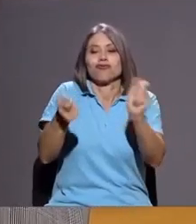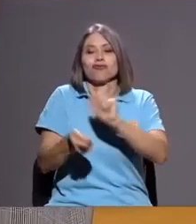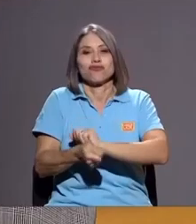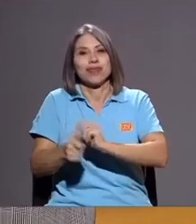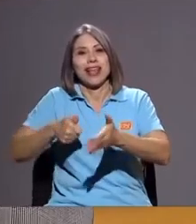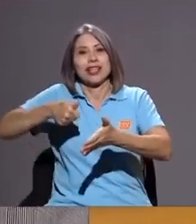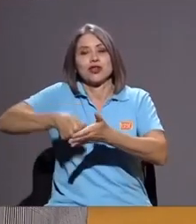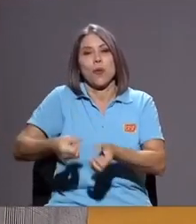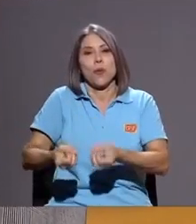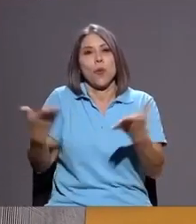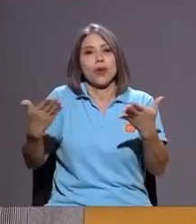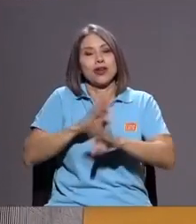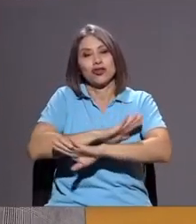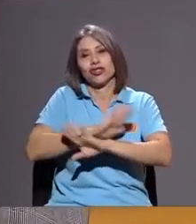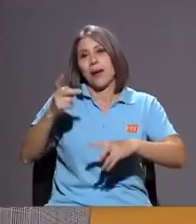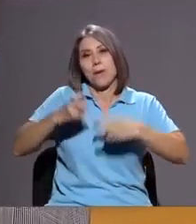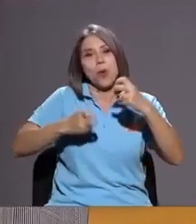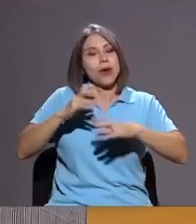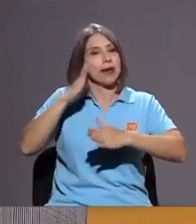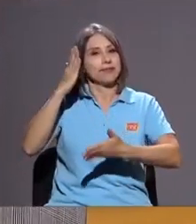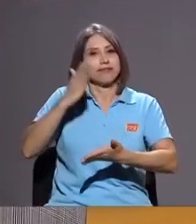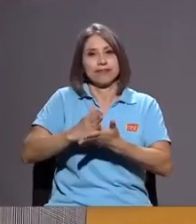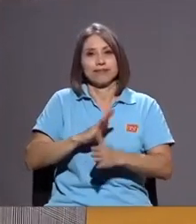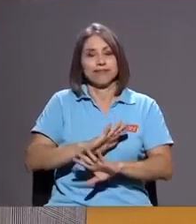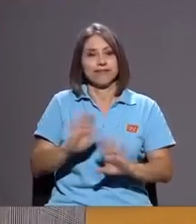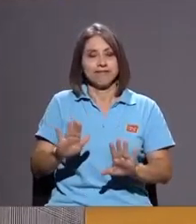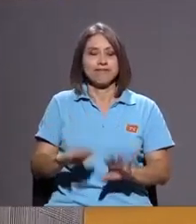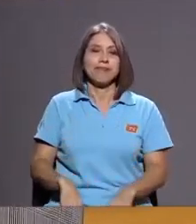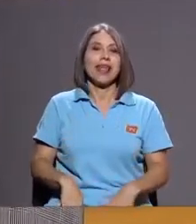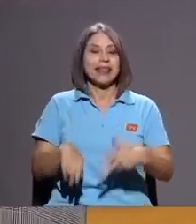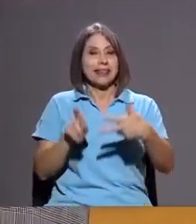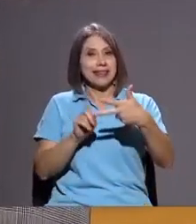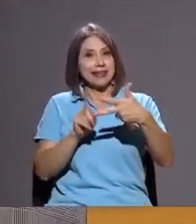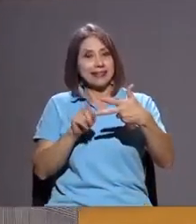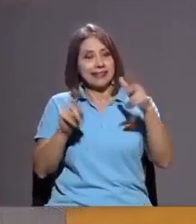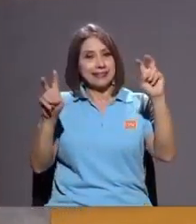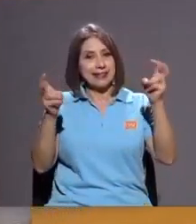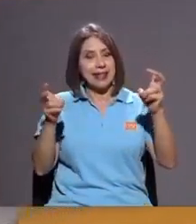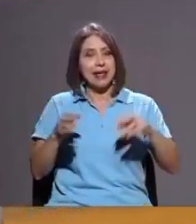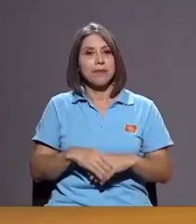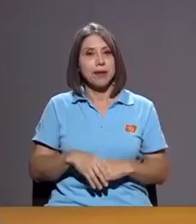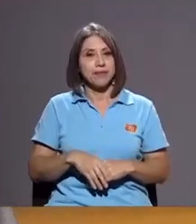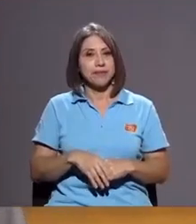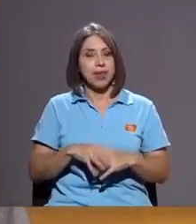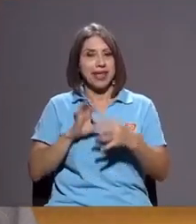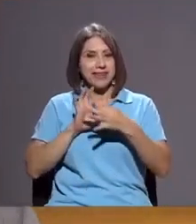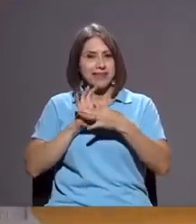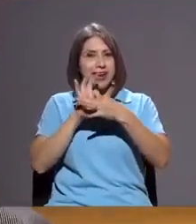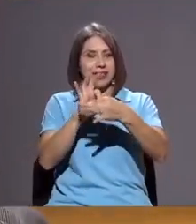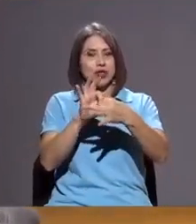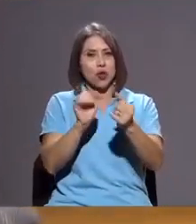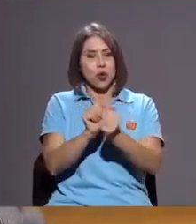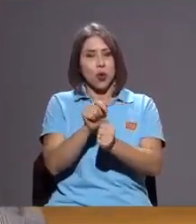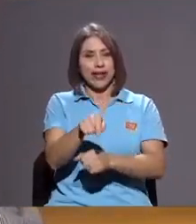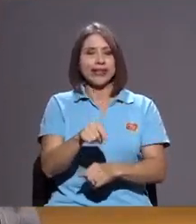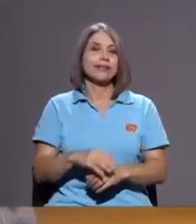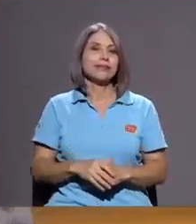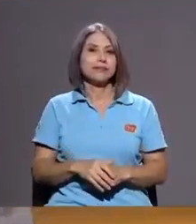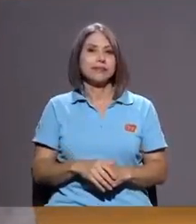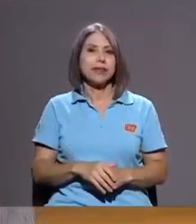queda zanjado definitivamente. El tercer tema que tiene relación con este asunto